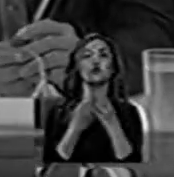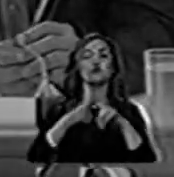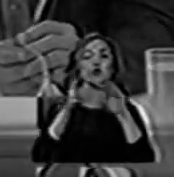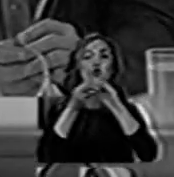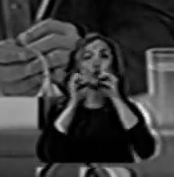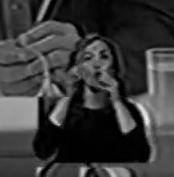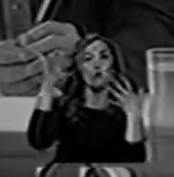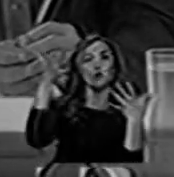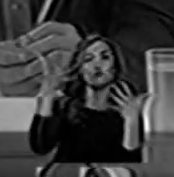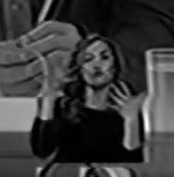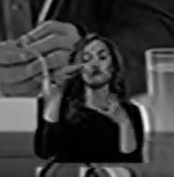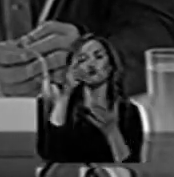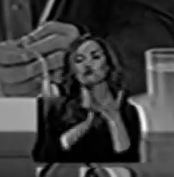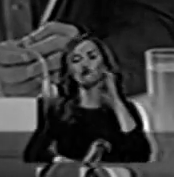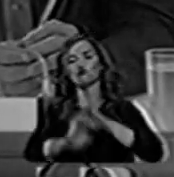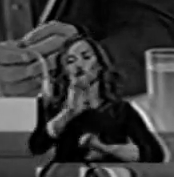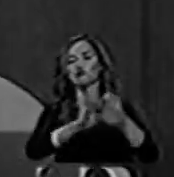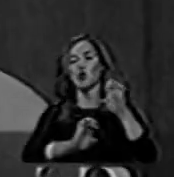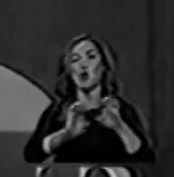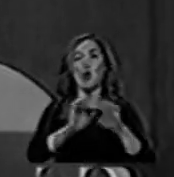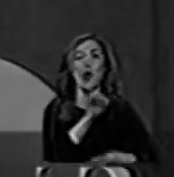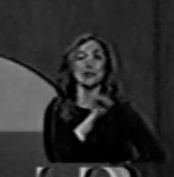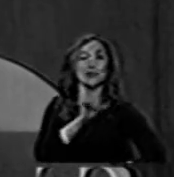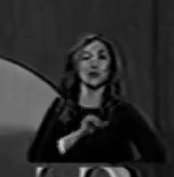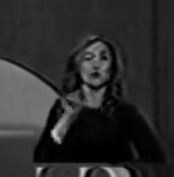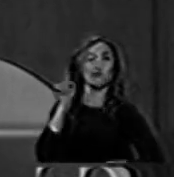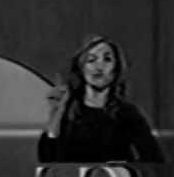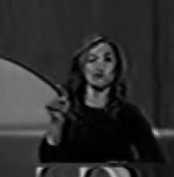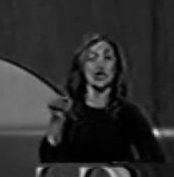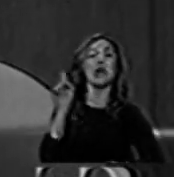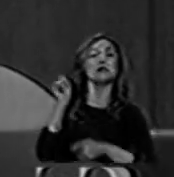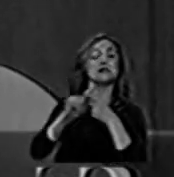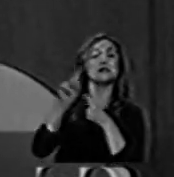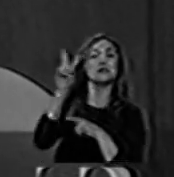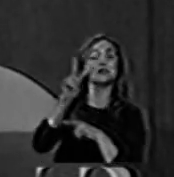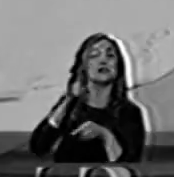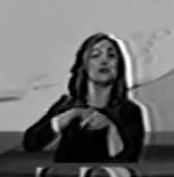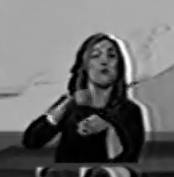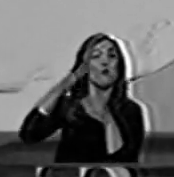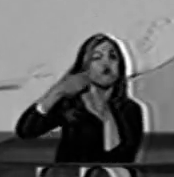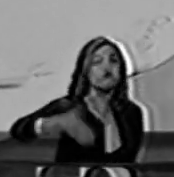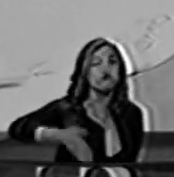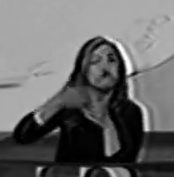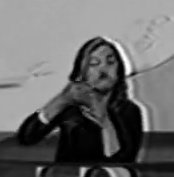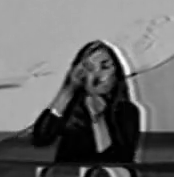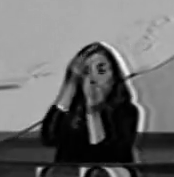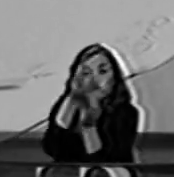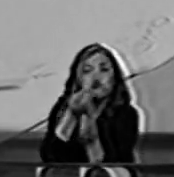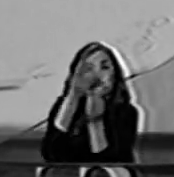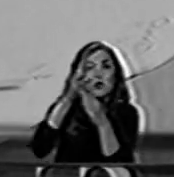la actuación de la asambleísta Sofía Espín deberá entregar hasta este viernes el informe al Pleno con la